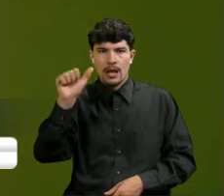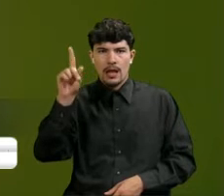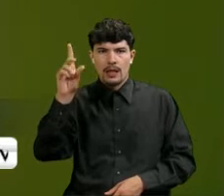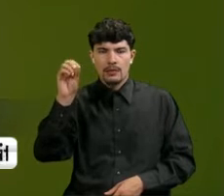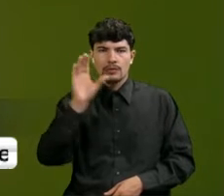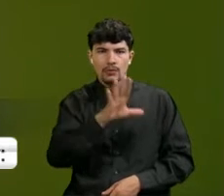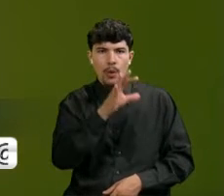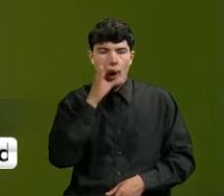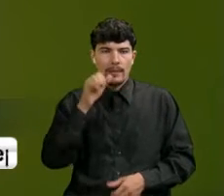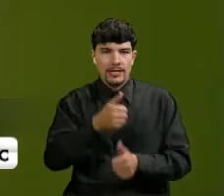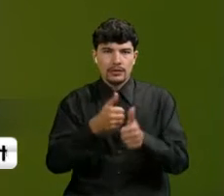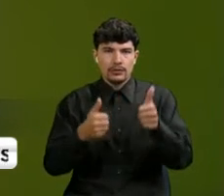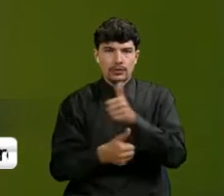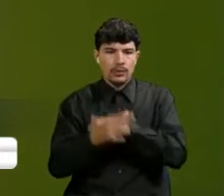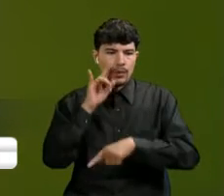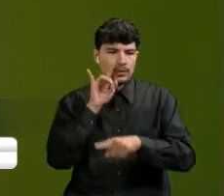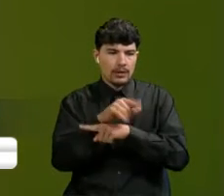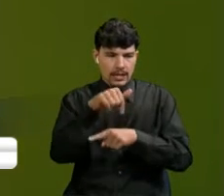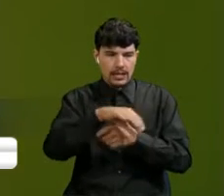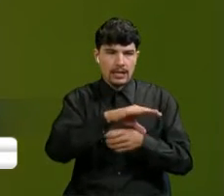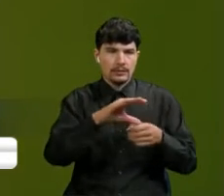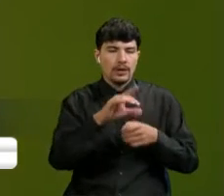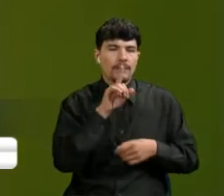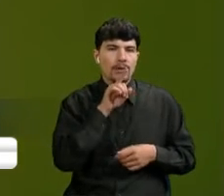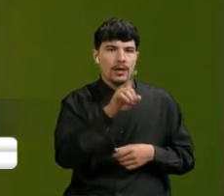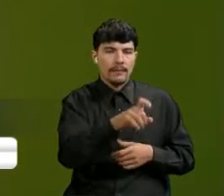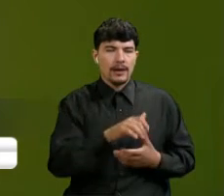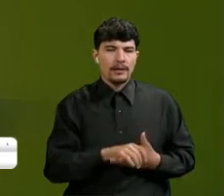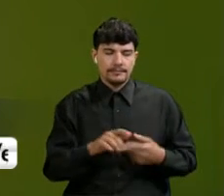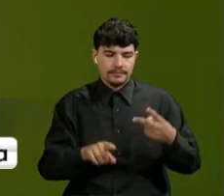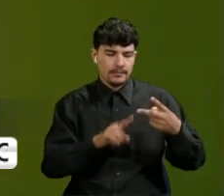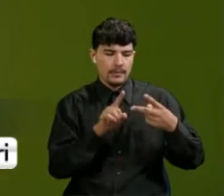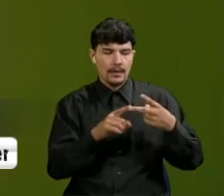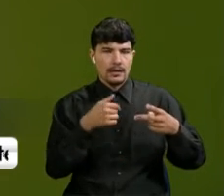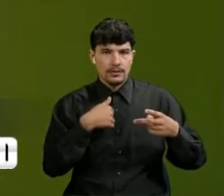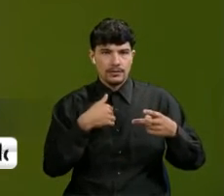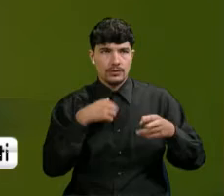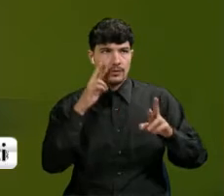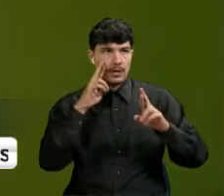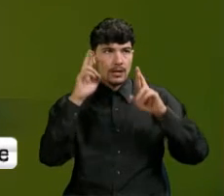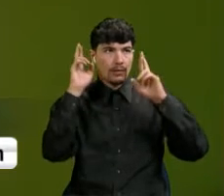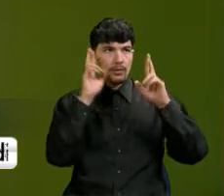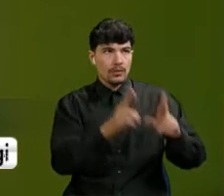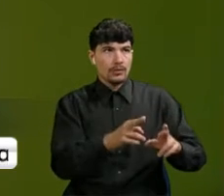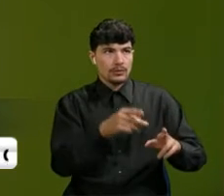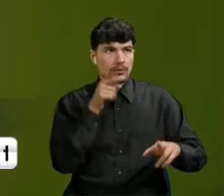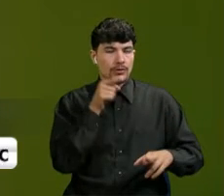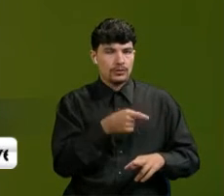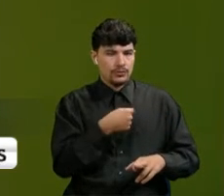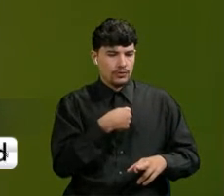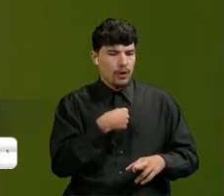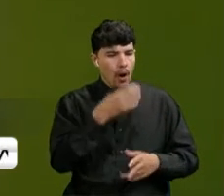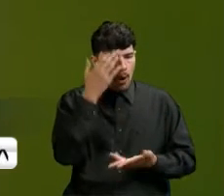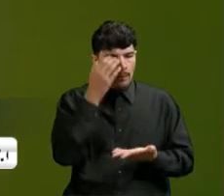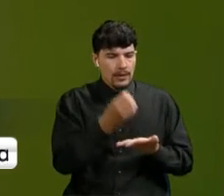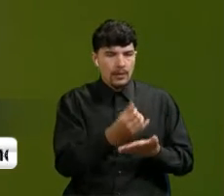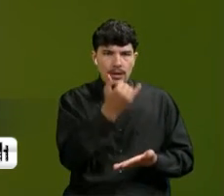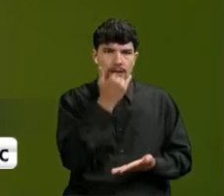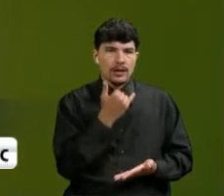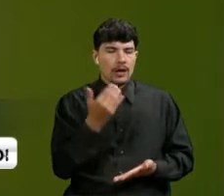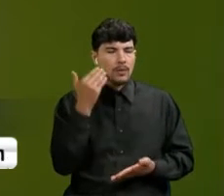bucaramanga segundo reconozco que fue una manifestación equivocada al